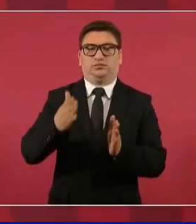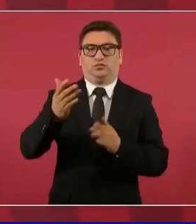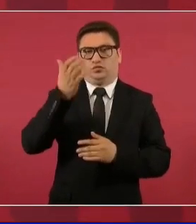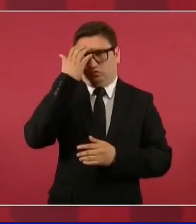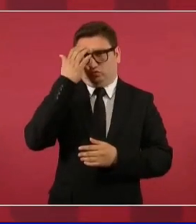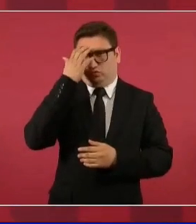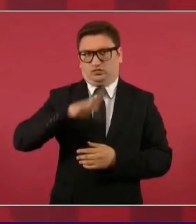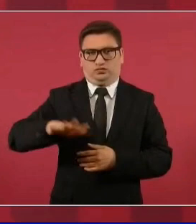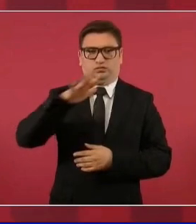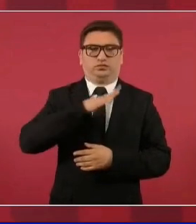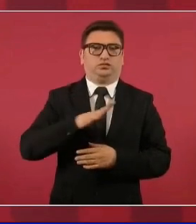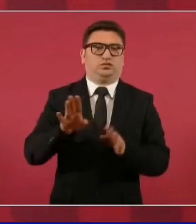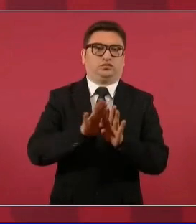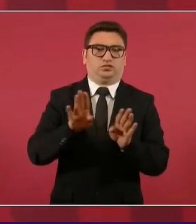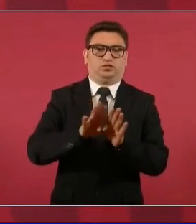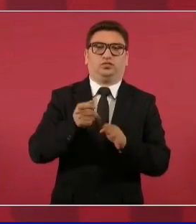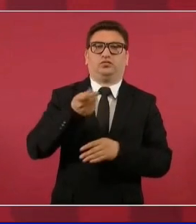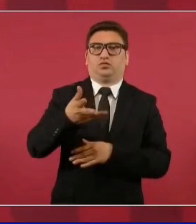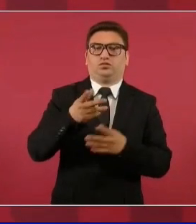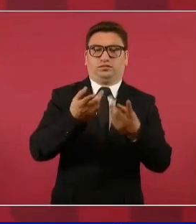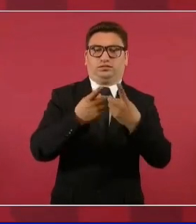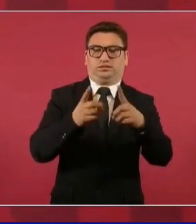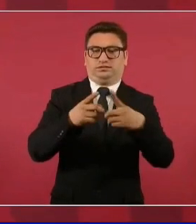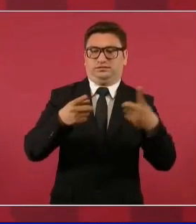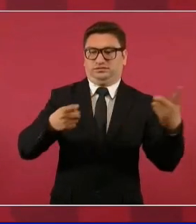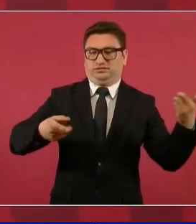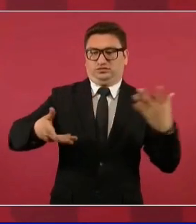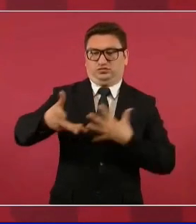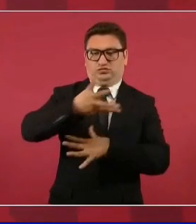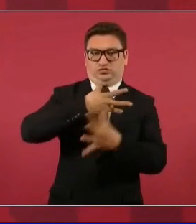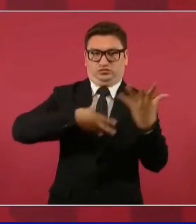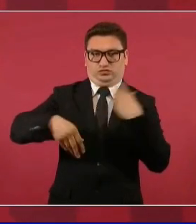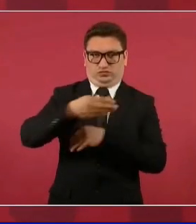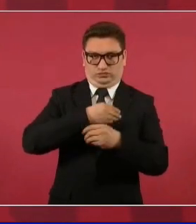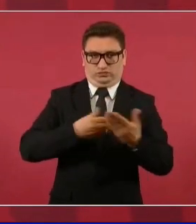como de desarrollo compartido,